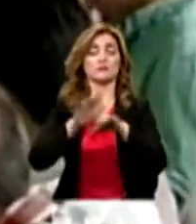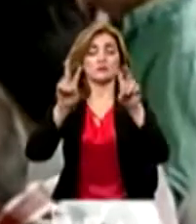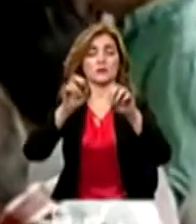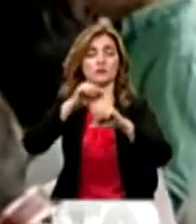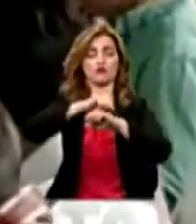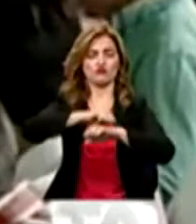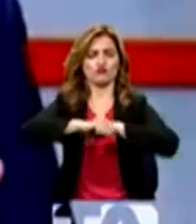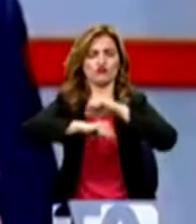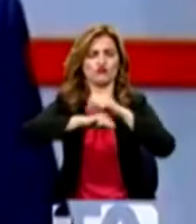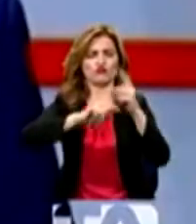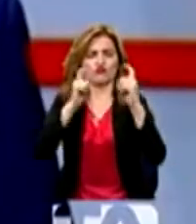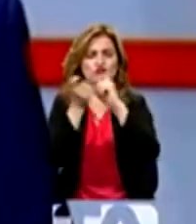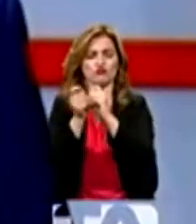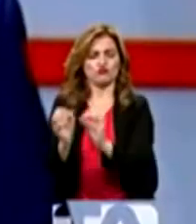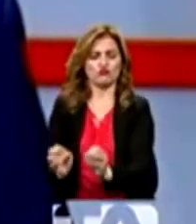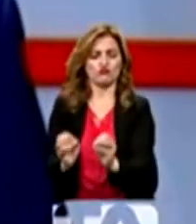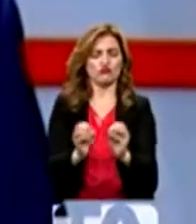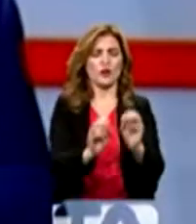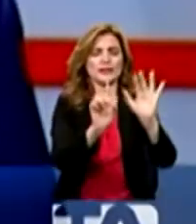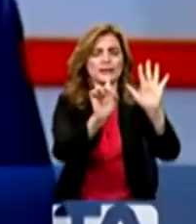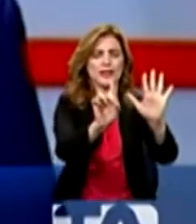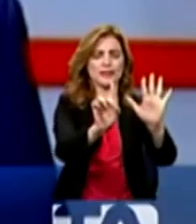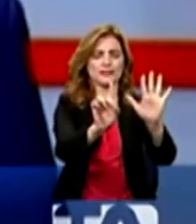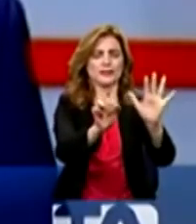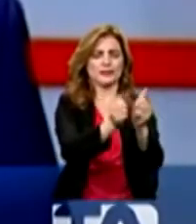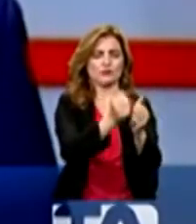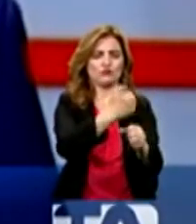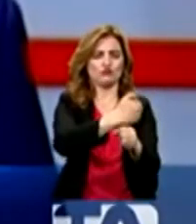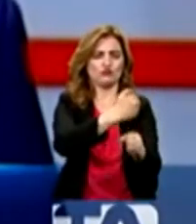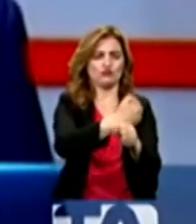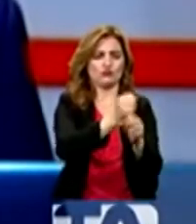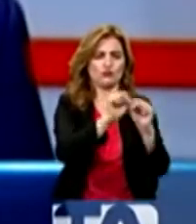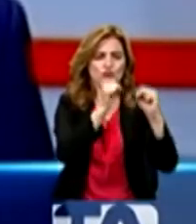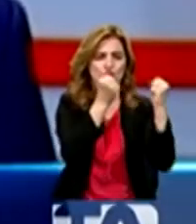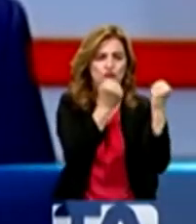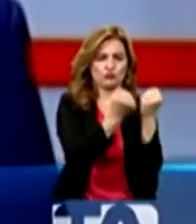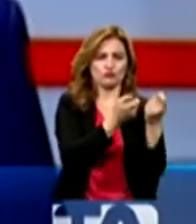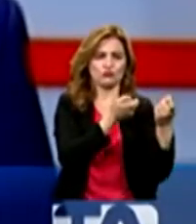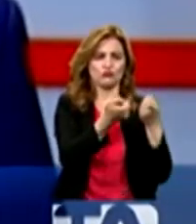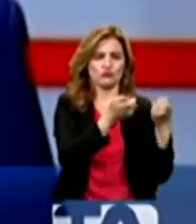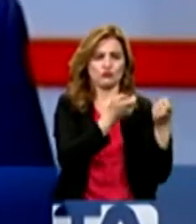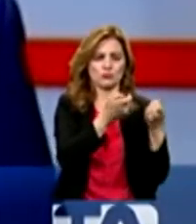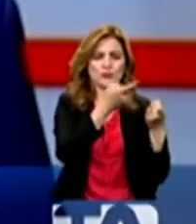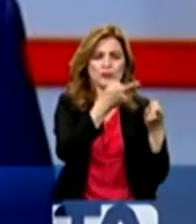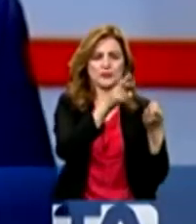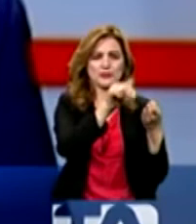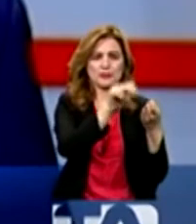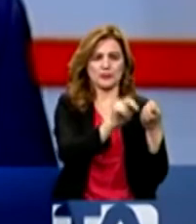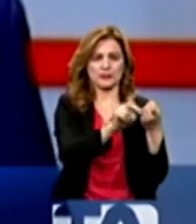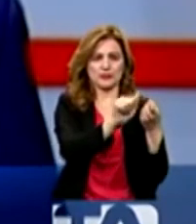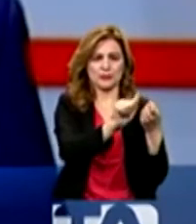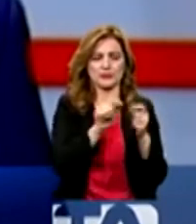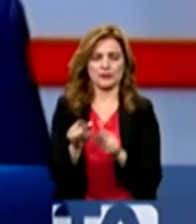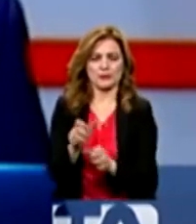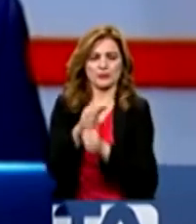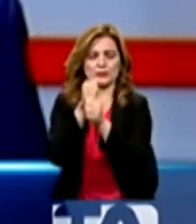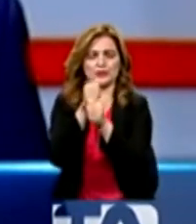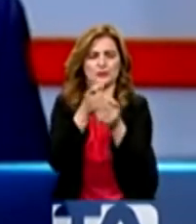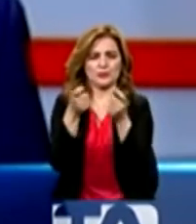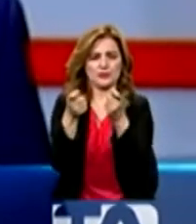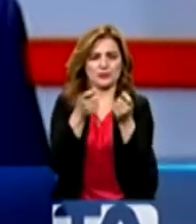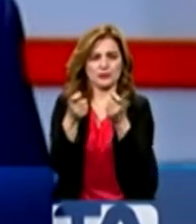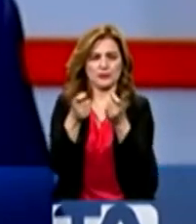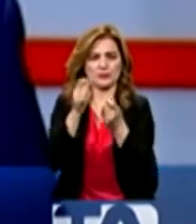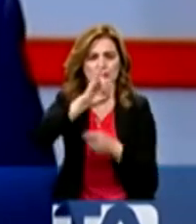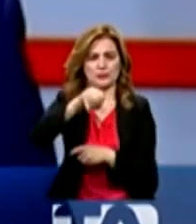gabinetes sectoriales. Tenemos 6 gabinetes que son el social, dirigido por Paul Granda, el de seguridad, dirigido por